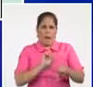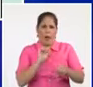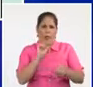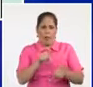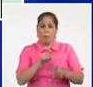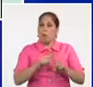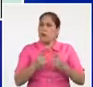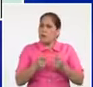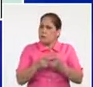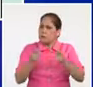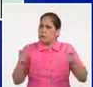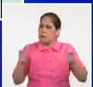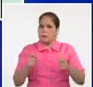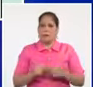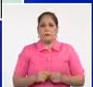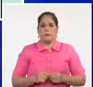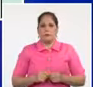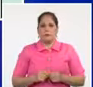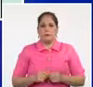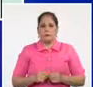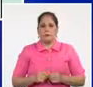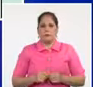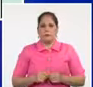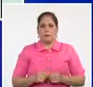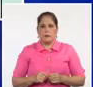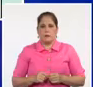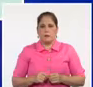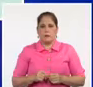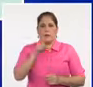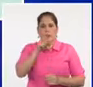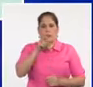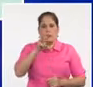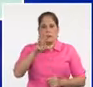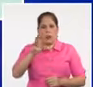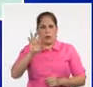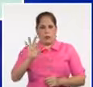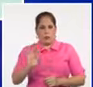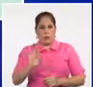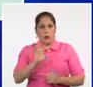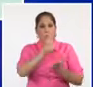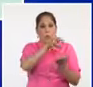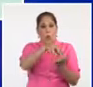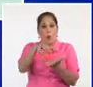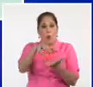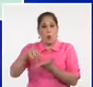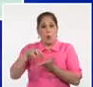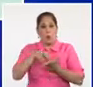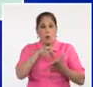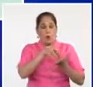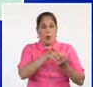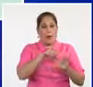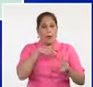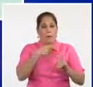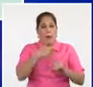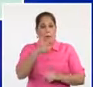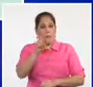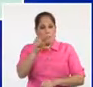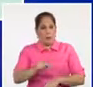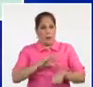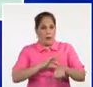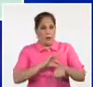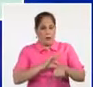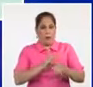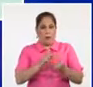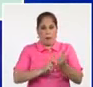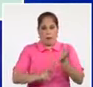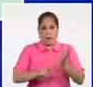mientras los eventos activos en Cuba a 138 en estos momentos, de la provincia de